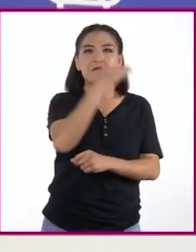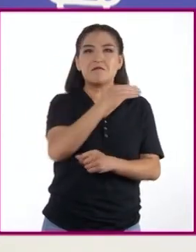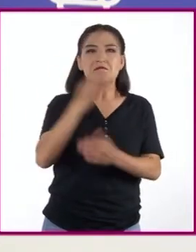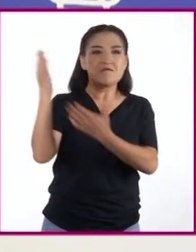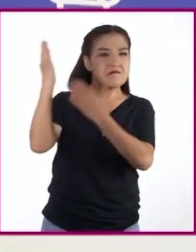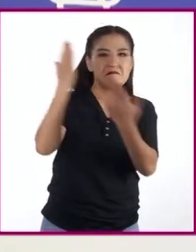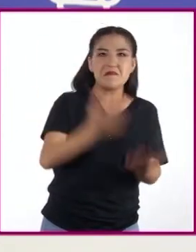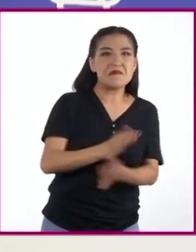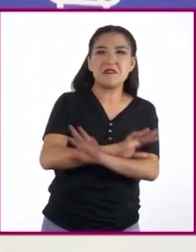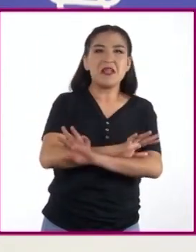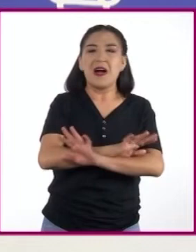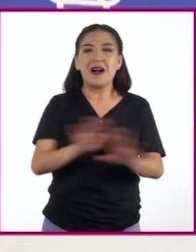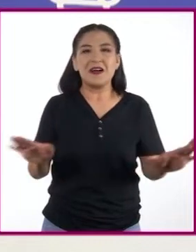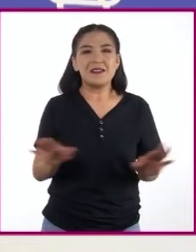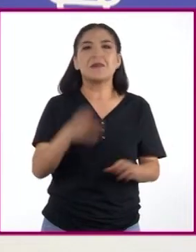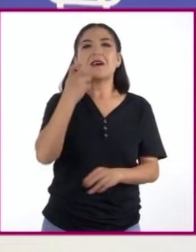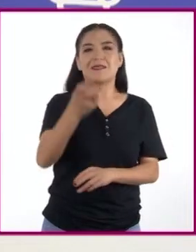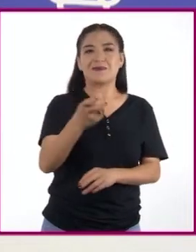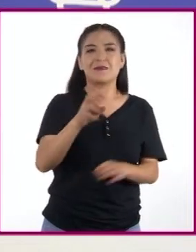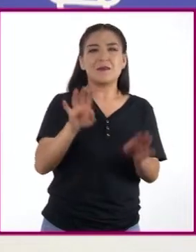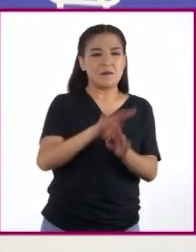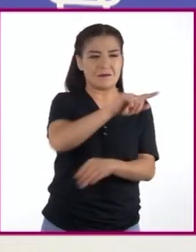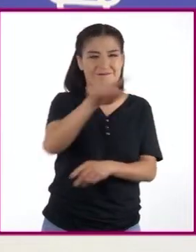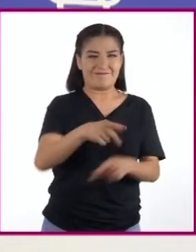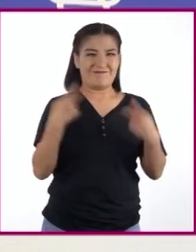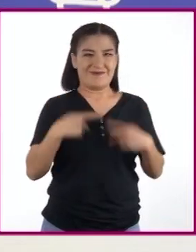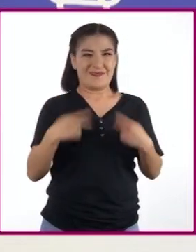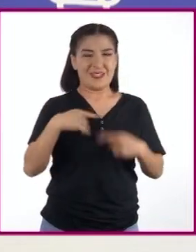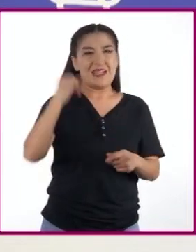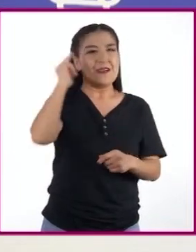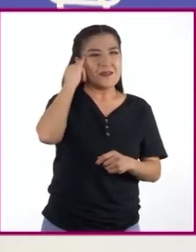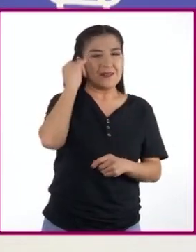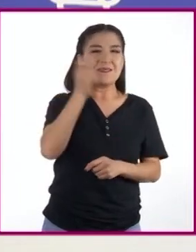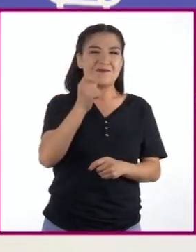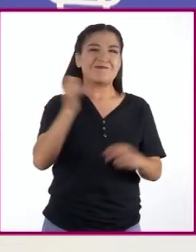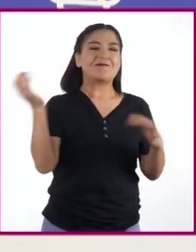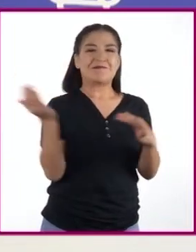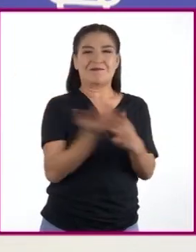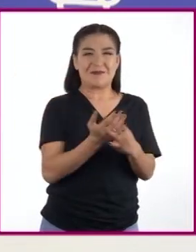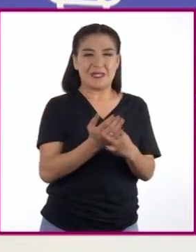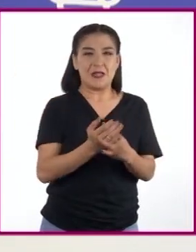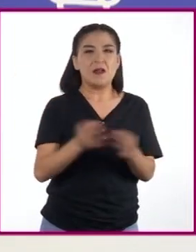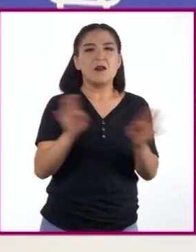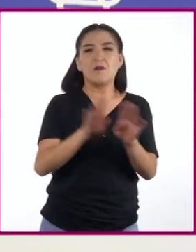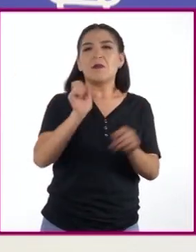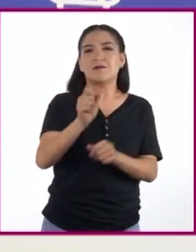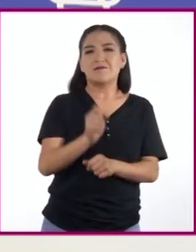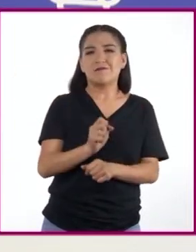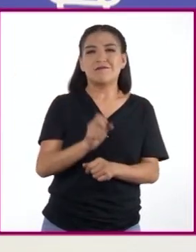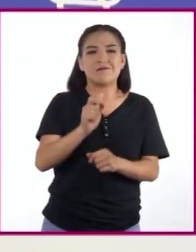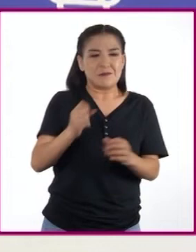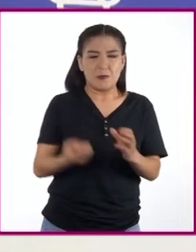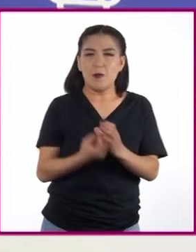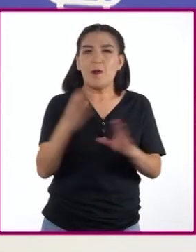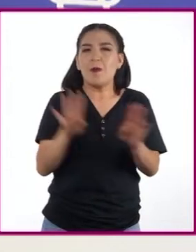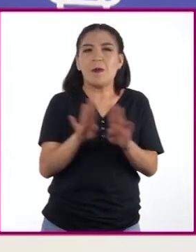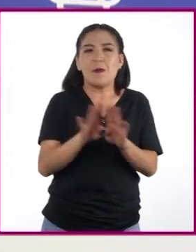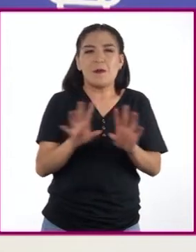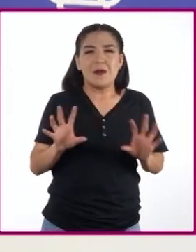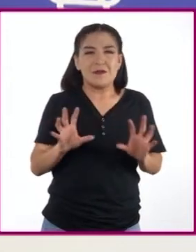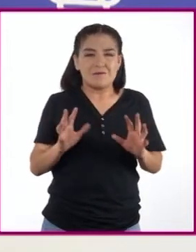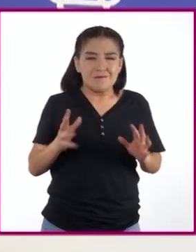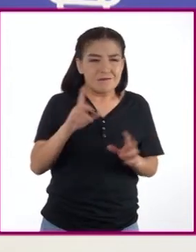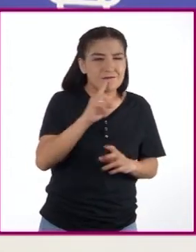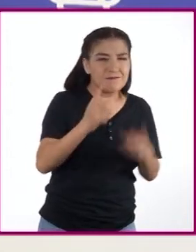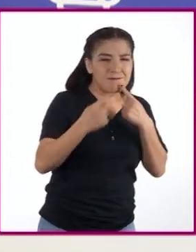España, dado que la población indígena y mestiza, resultado de la unión entre